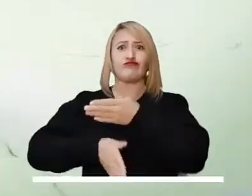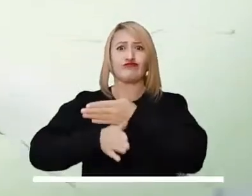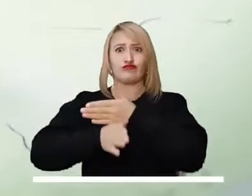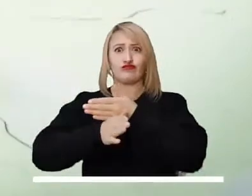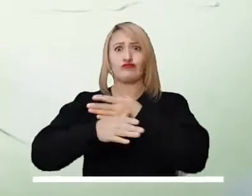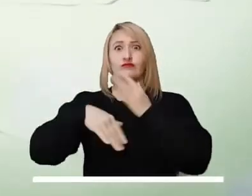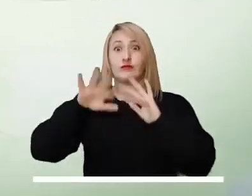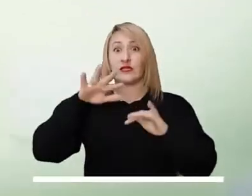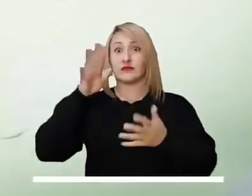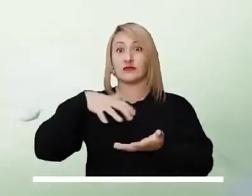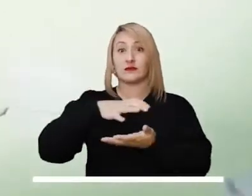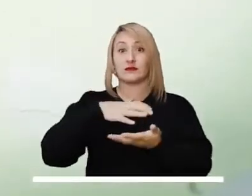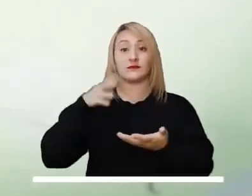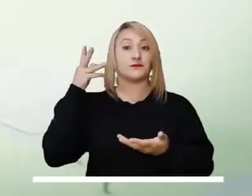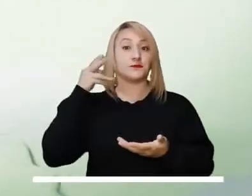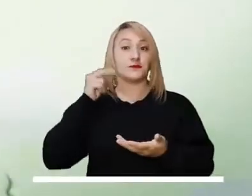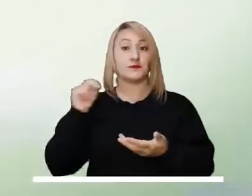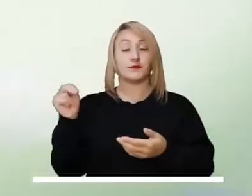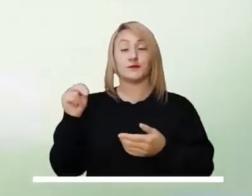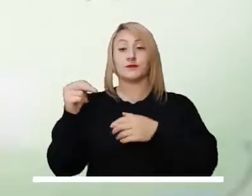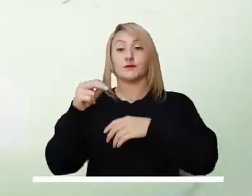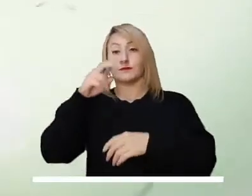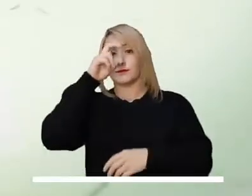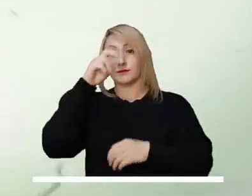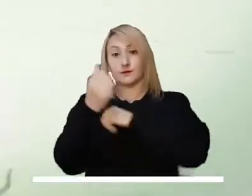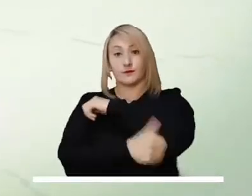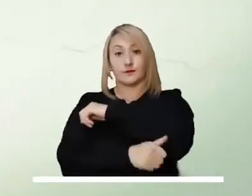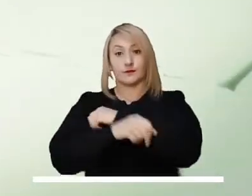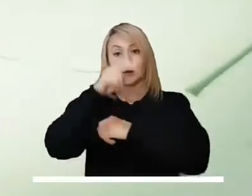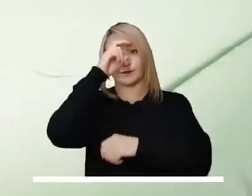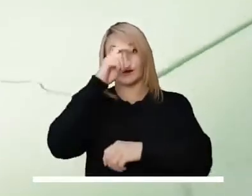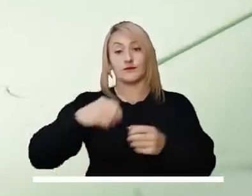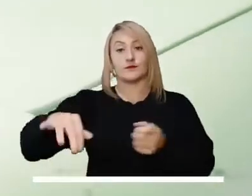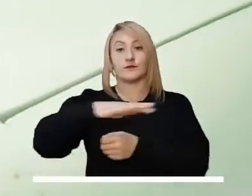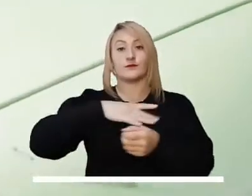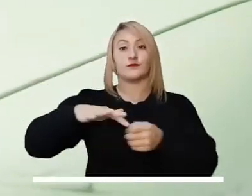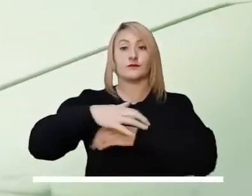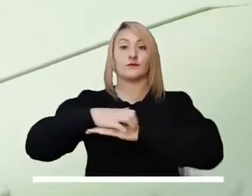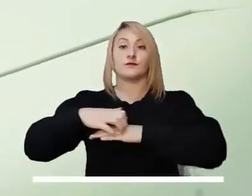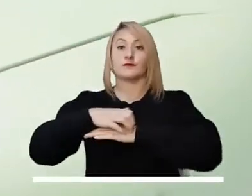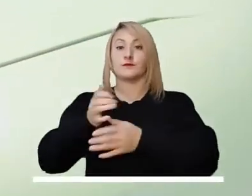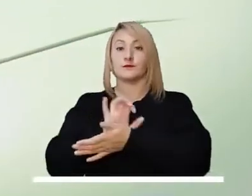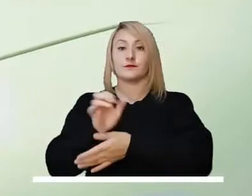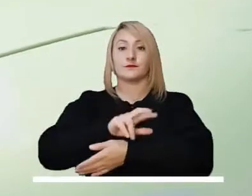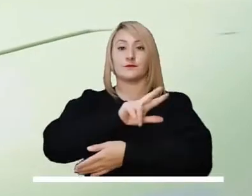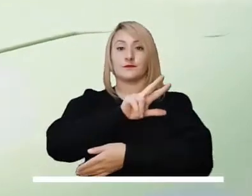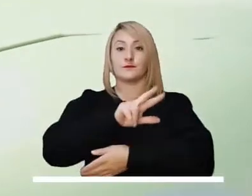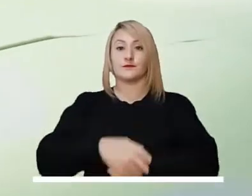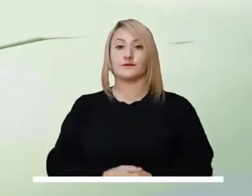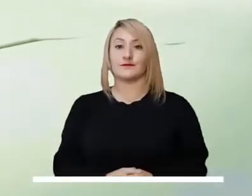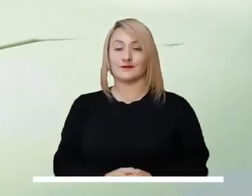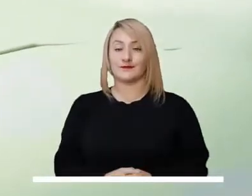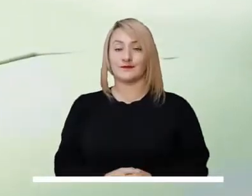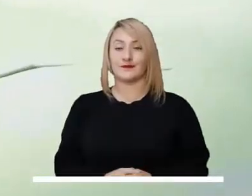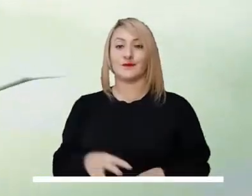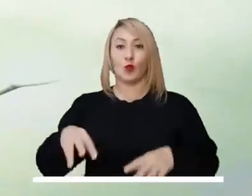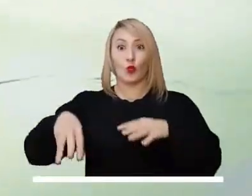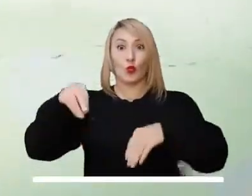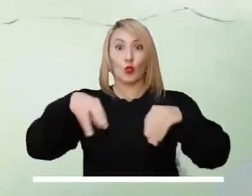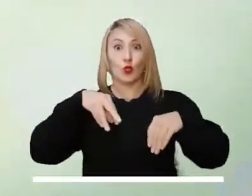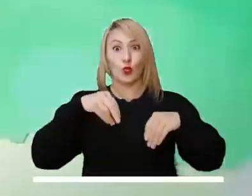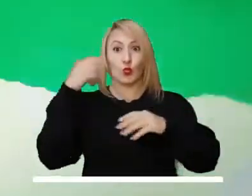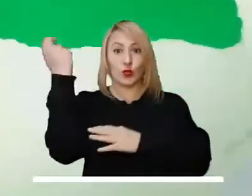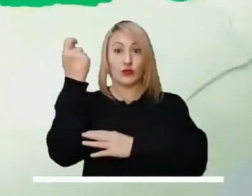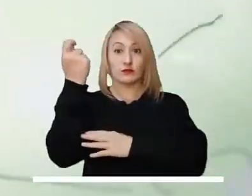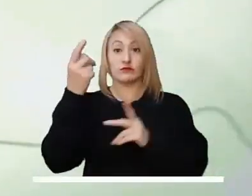las aguas seguirán visitando los antes especialmente algunos sectores de los santanderes norte de boyacá cundinamarca tolima antioquia y el eje